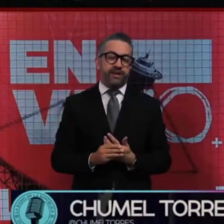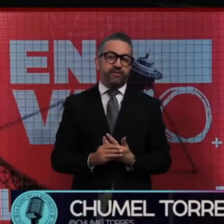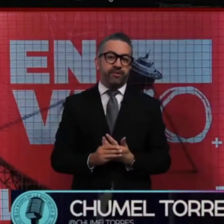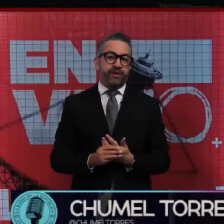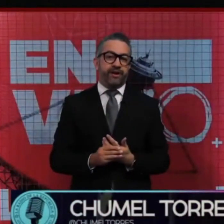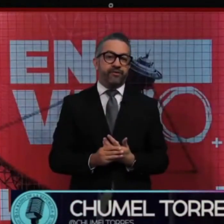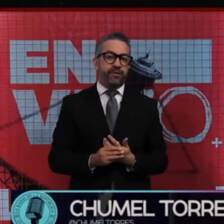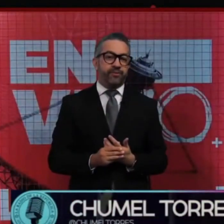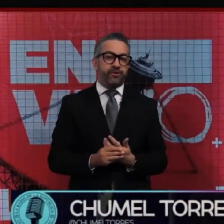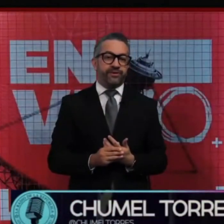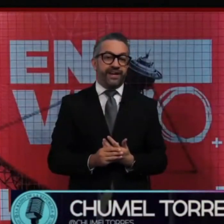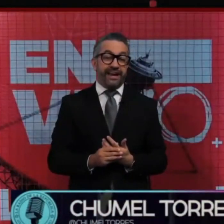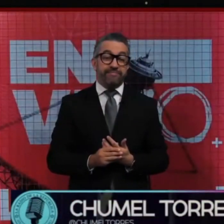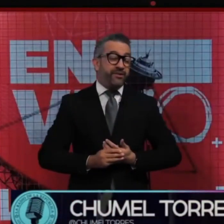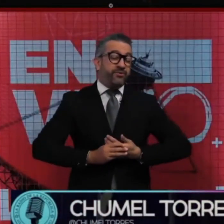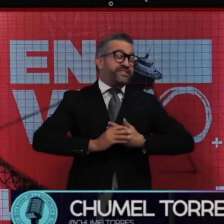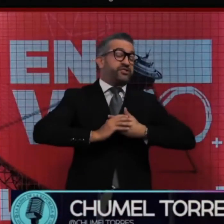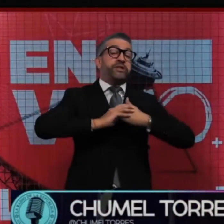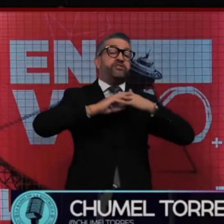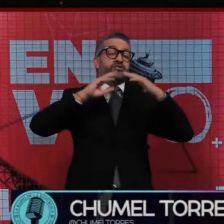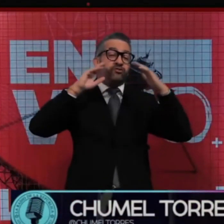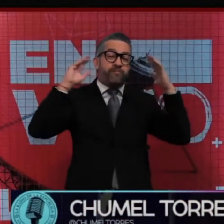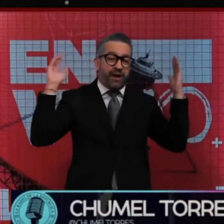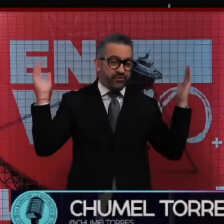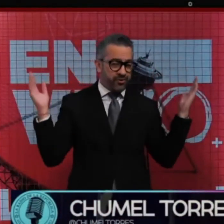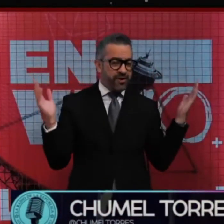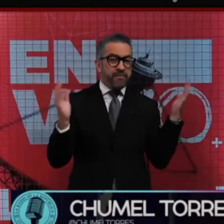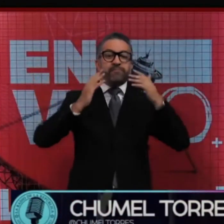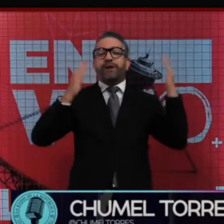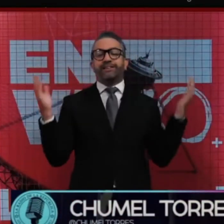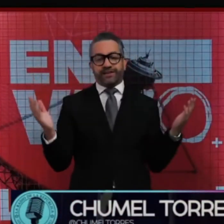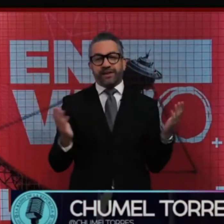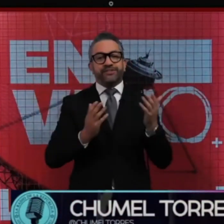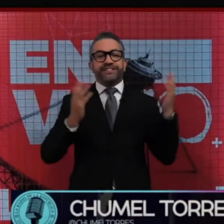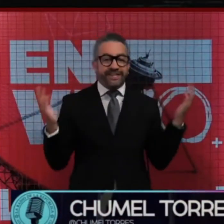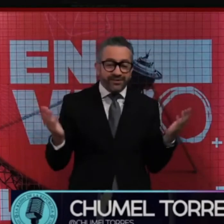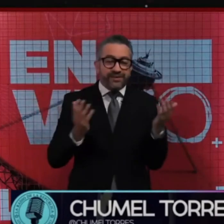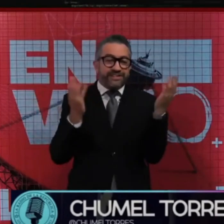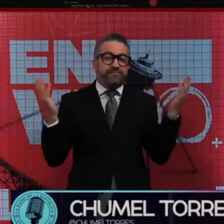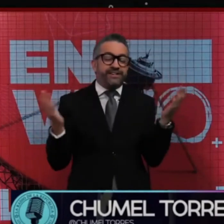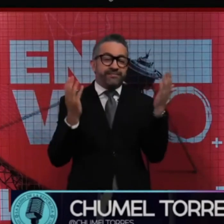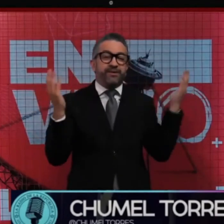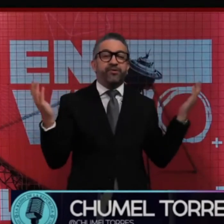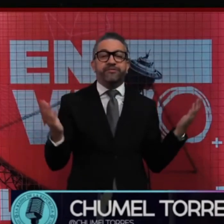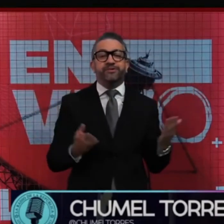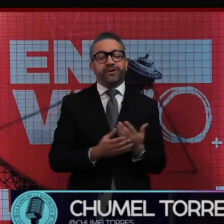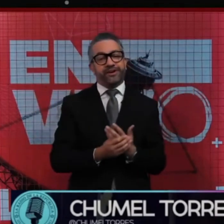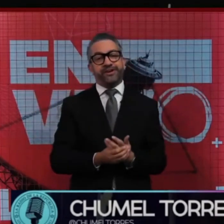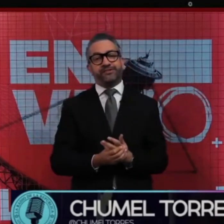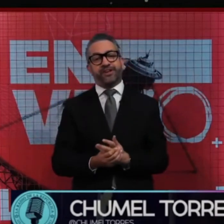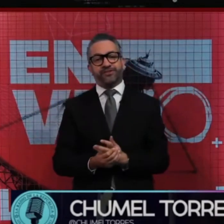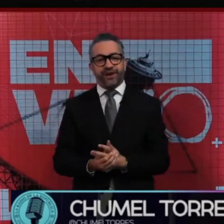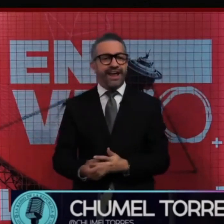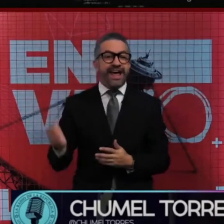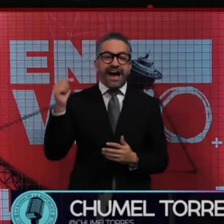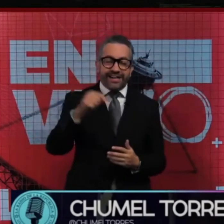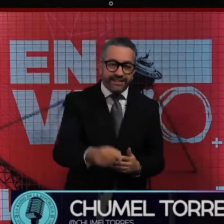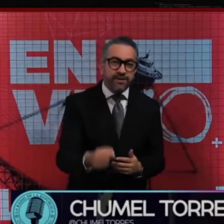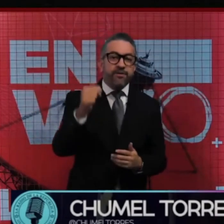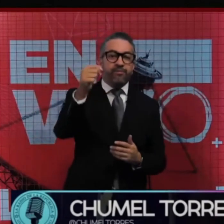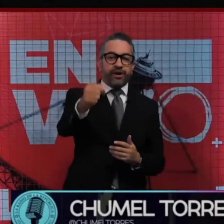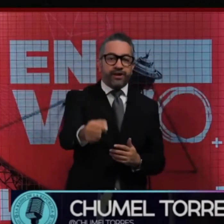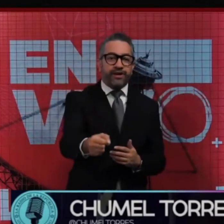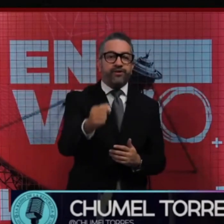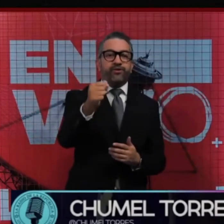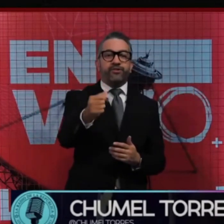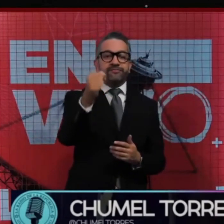la 1 de la mañana fue aprobada la reforma del Poder Judicial en medio de un estruendoso aplauso por parte de los asesinos de este país llamado Movimiento de Regeneración Nacional.